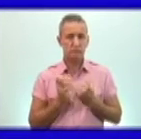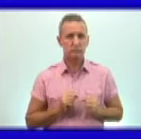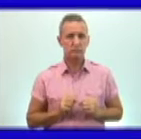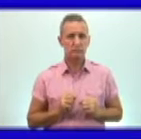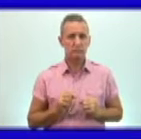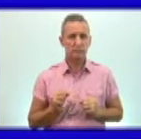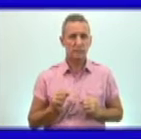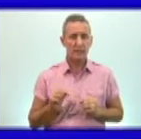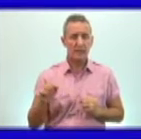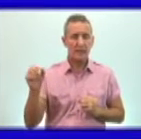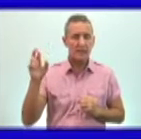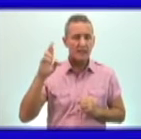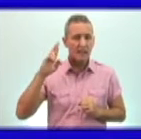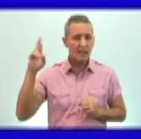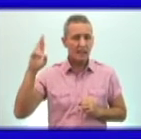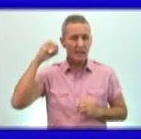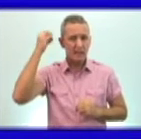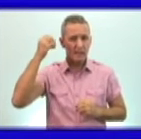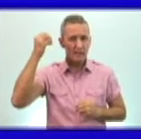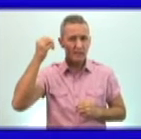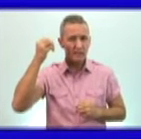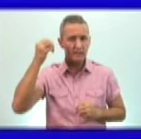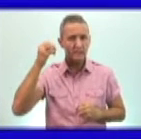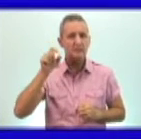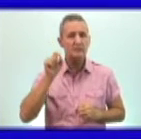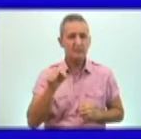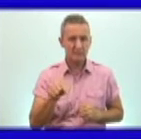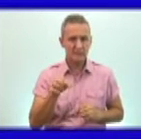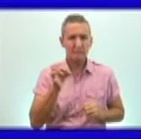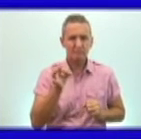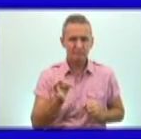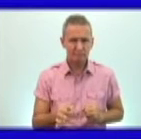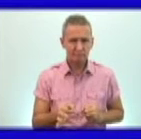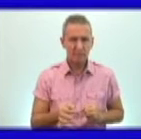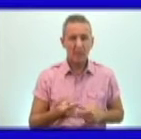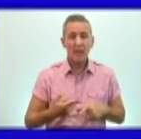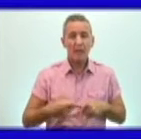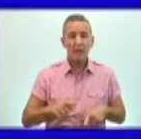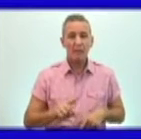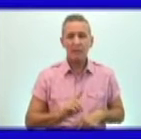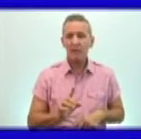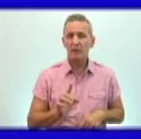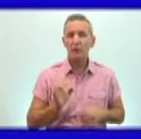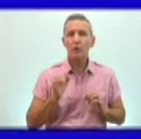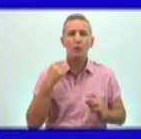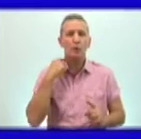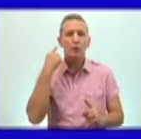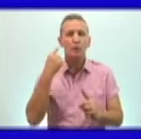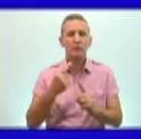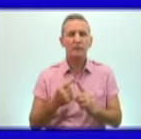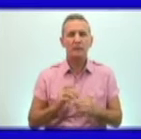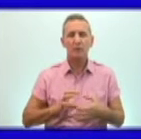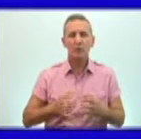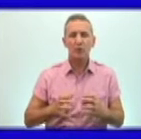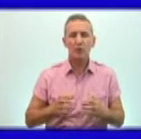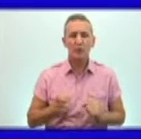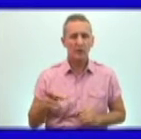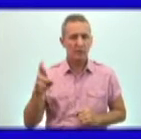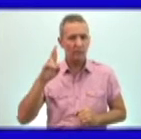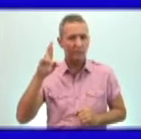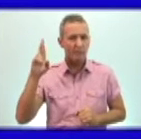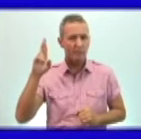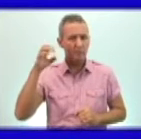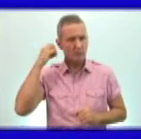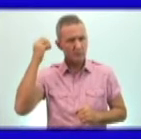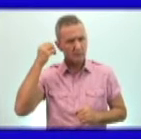siempre ha existido, pero no siempre en una forma razonable. Por lo tanto, hay una razón que no es razonable. ¿Qué